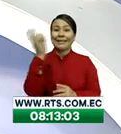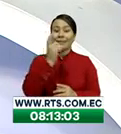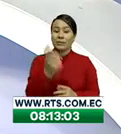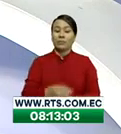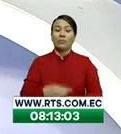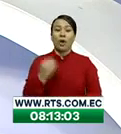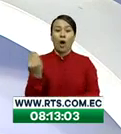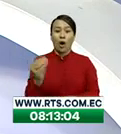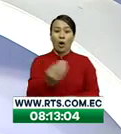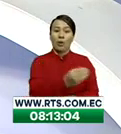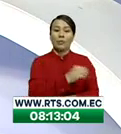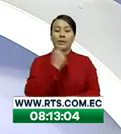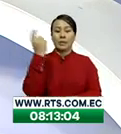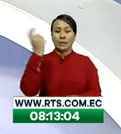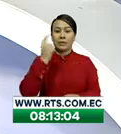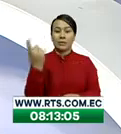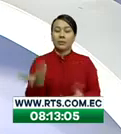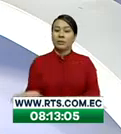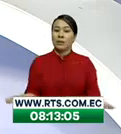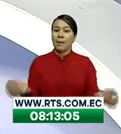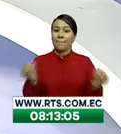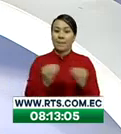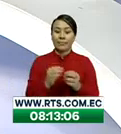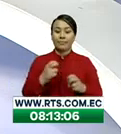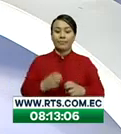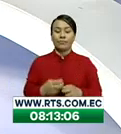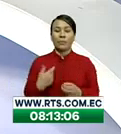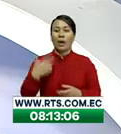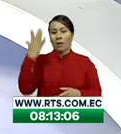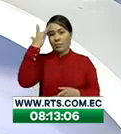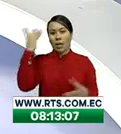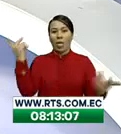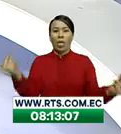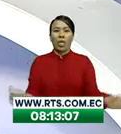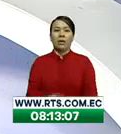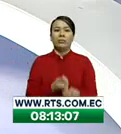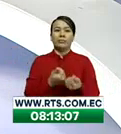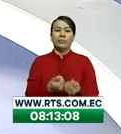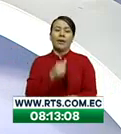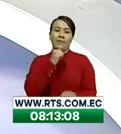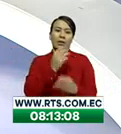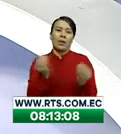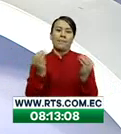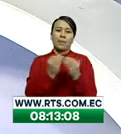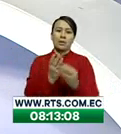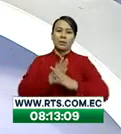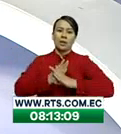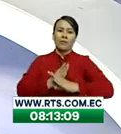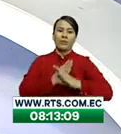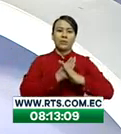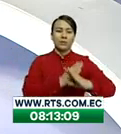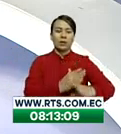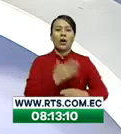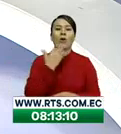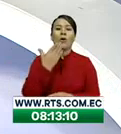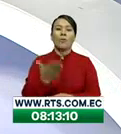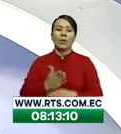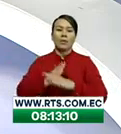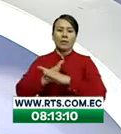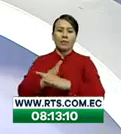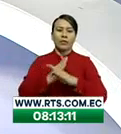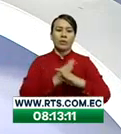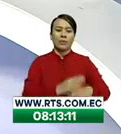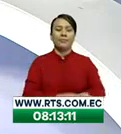jóvenes, están prácticamente a merced de Dios, indefensos. No tienen cómo defenderse los pobres